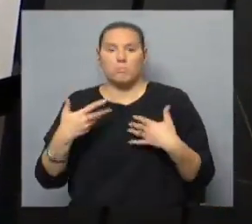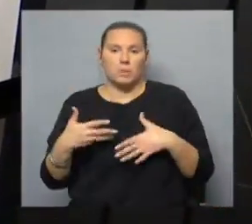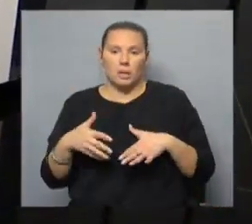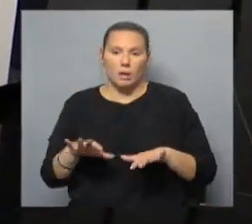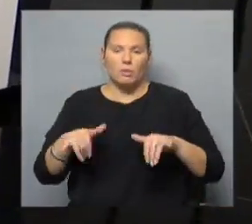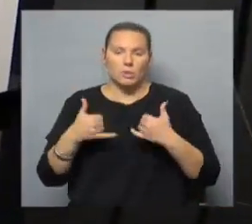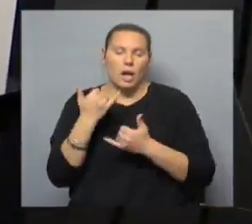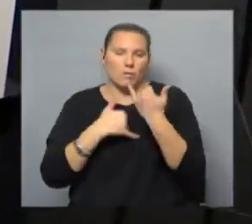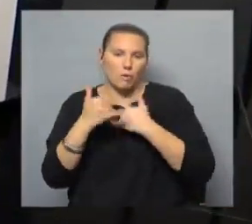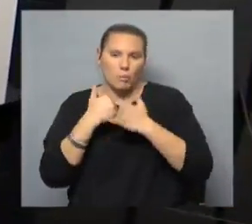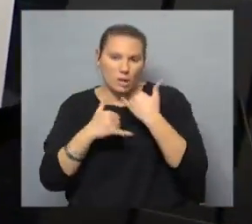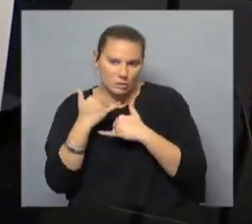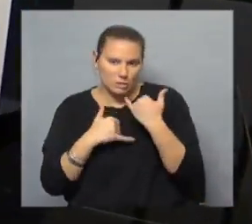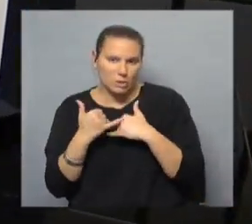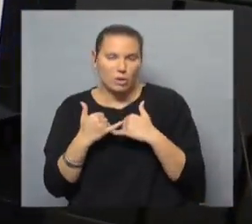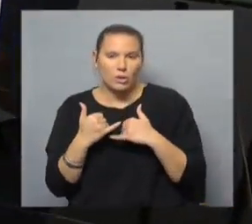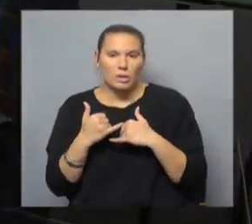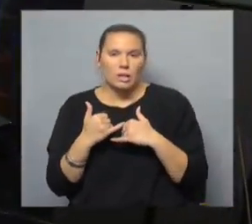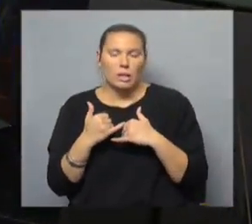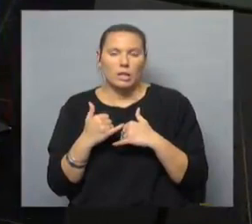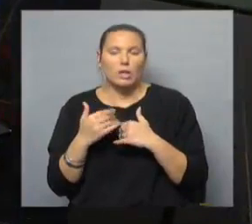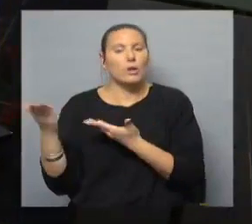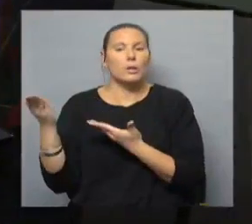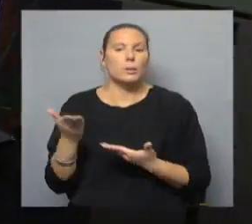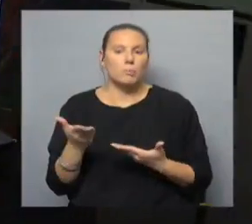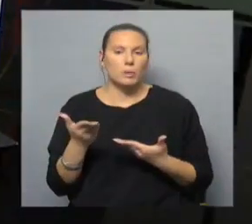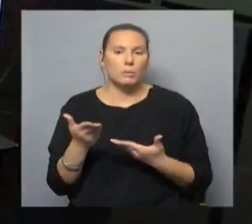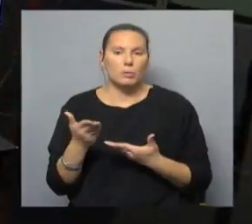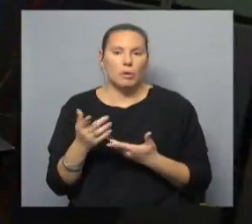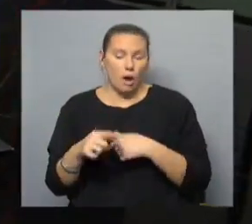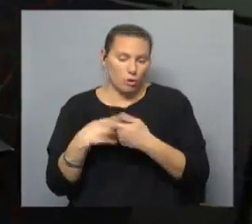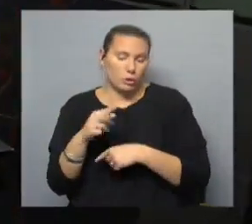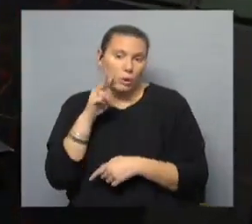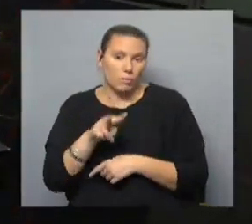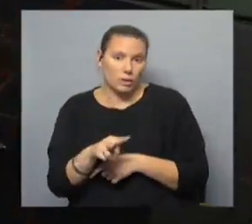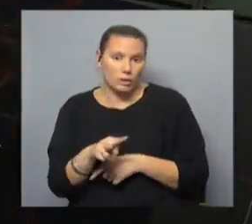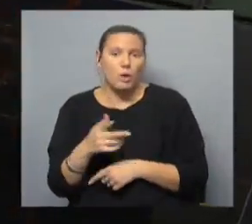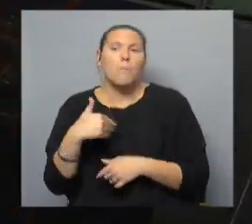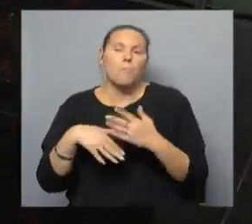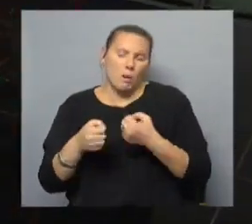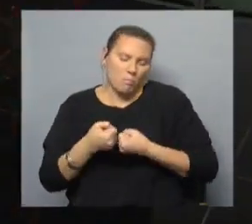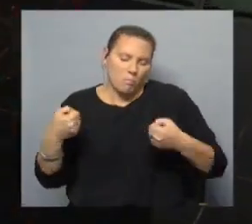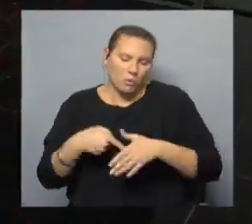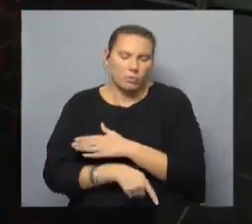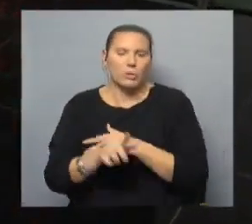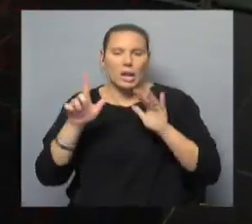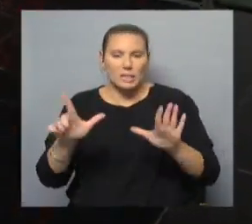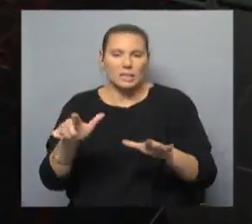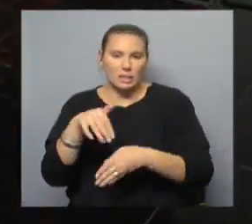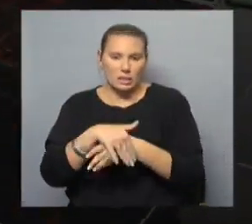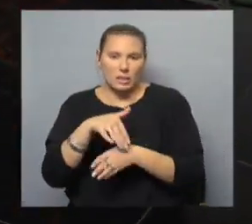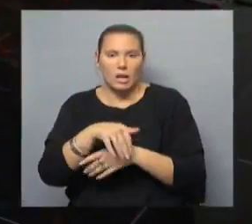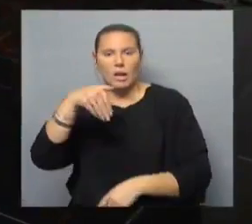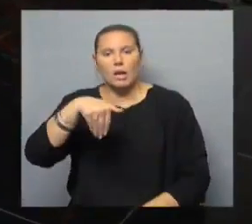ya hay bastante. Sí, sin duda. Y los invito a acompañarnos, por supuesto que hay mucho más. Y va a haber más a partir de las 19 horas en